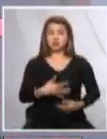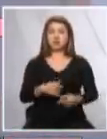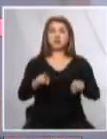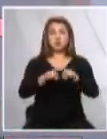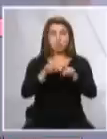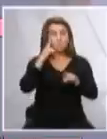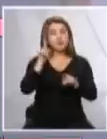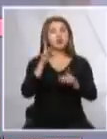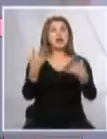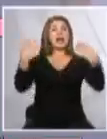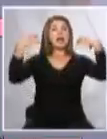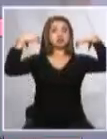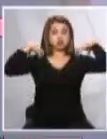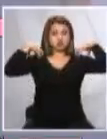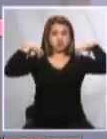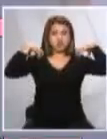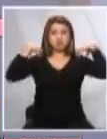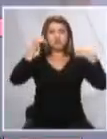legitimidad,